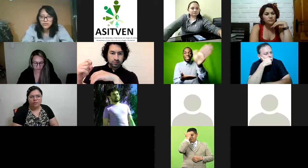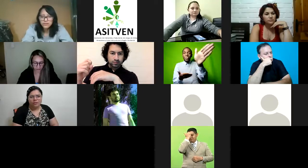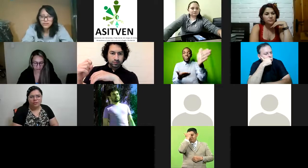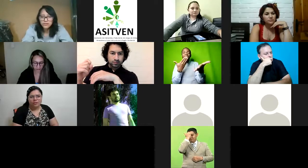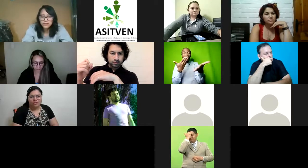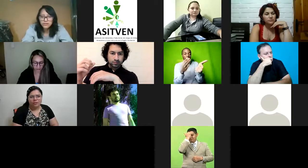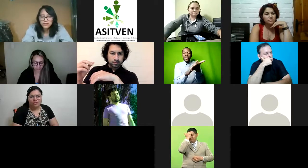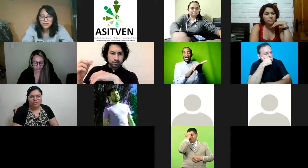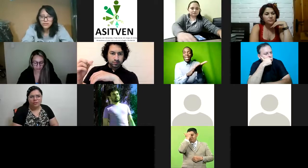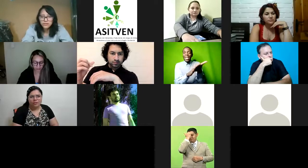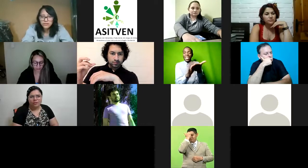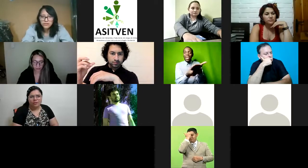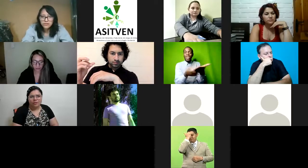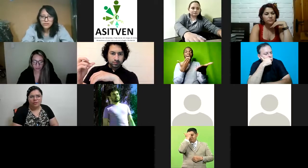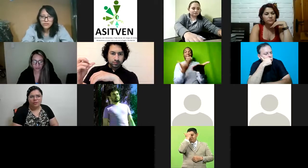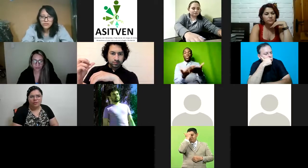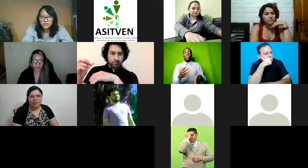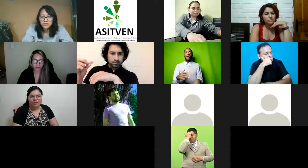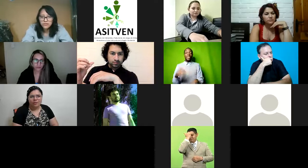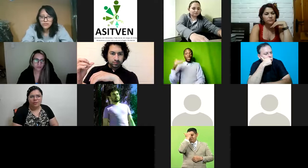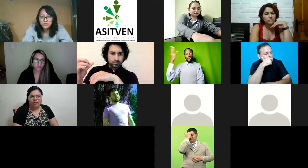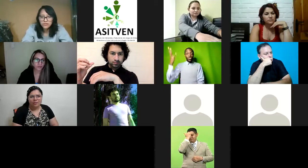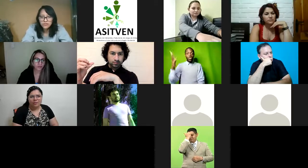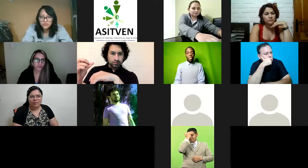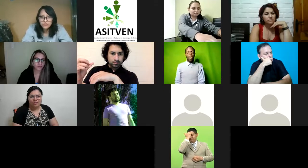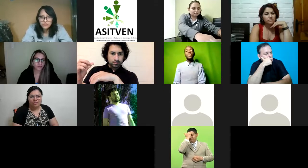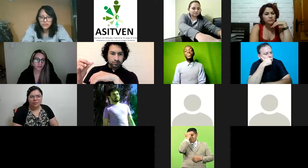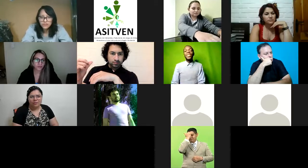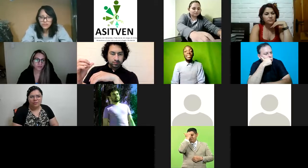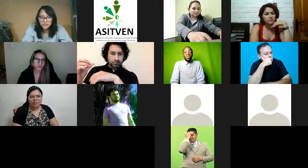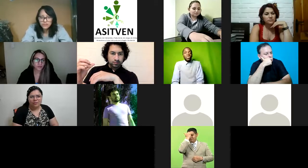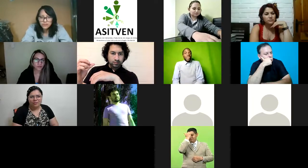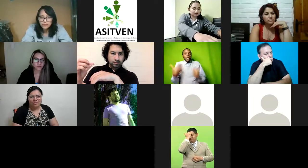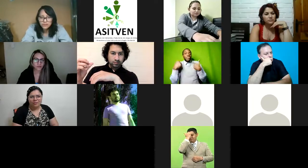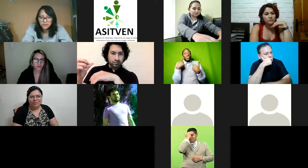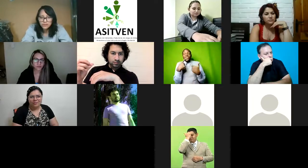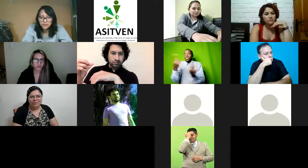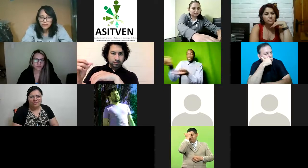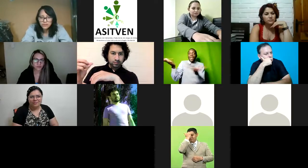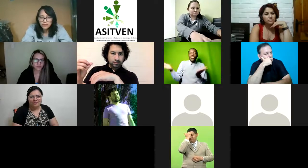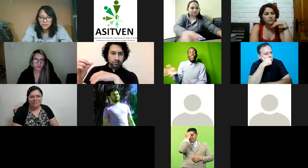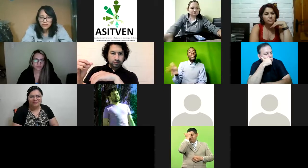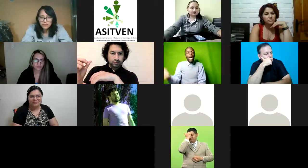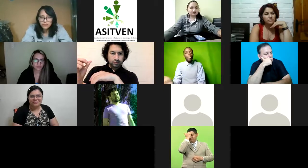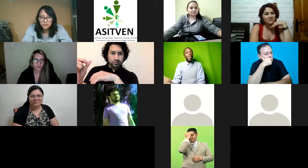así? ¿Por qué ponen aquí la otra mano? Me decía un sordo europeo. Y yo no sé, yo no soy sordo,